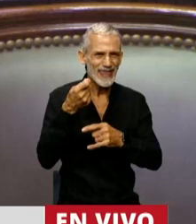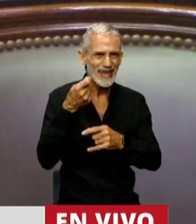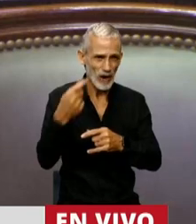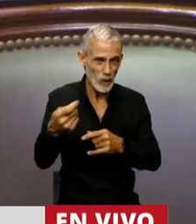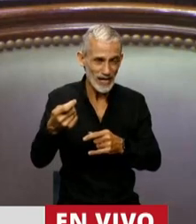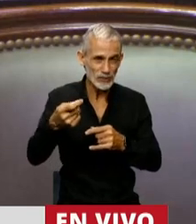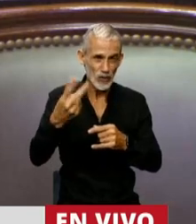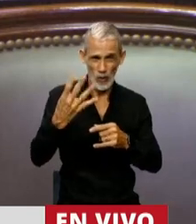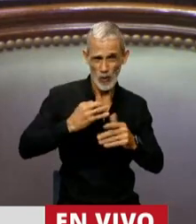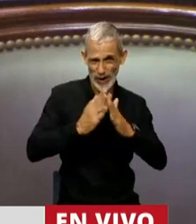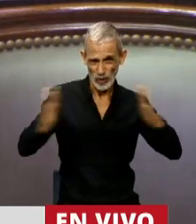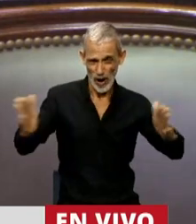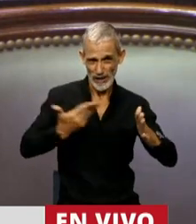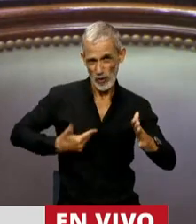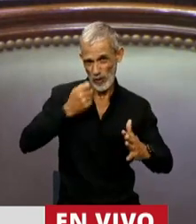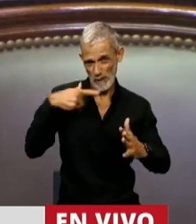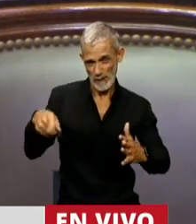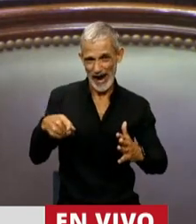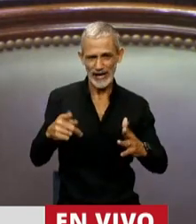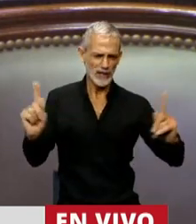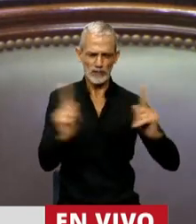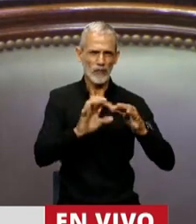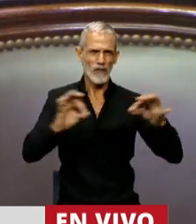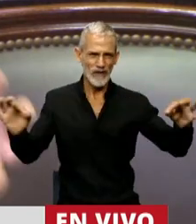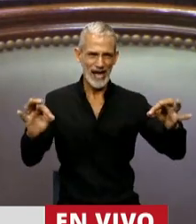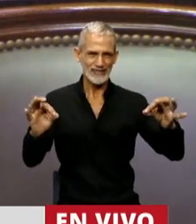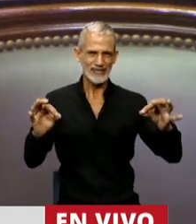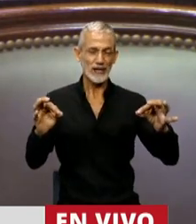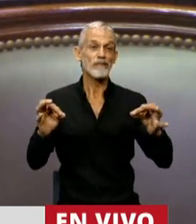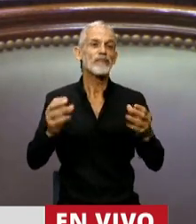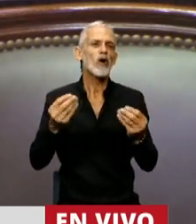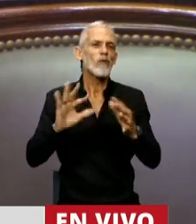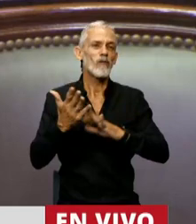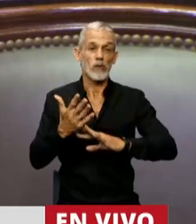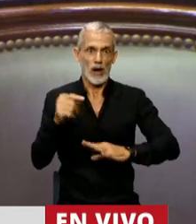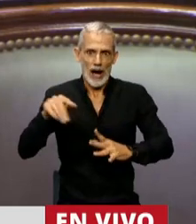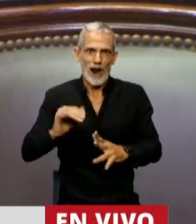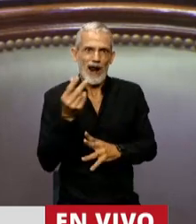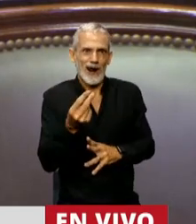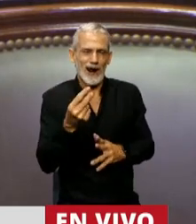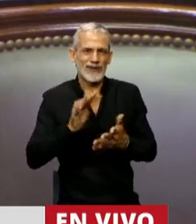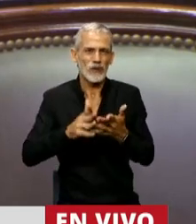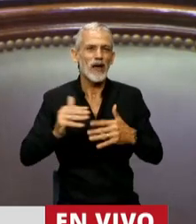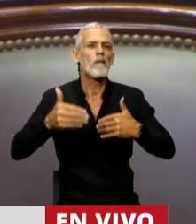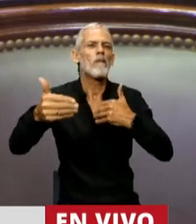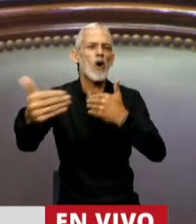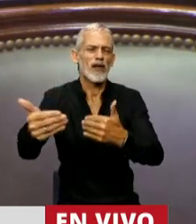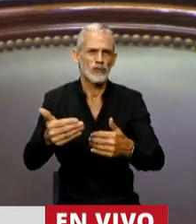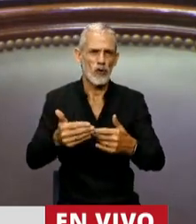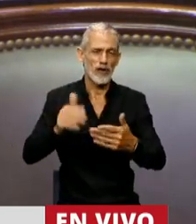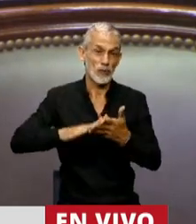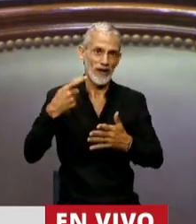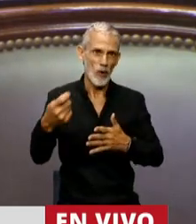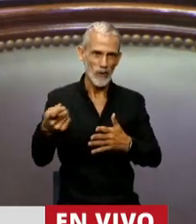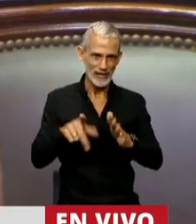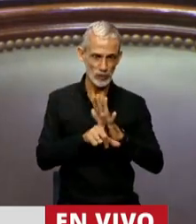los 4 años de gobierno. Se resume, por supuesto, en su oposición total a lo que fue la moratoria